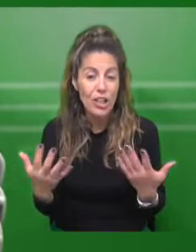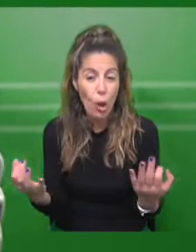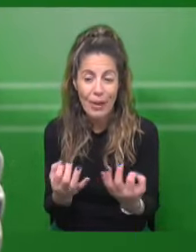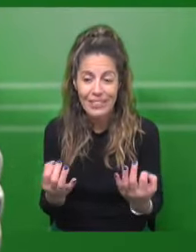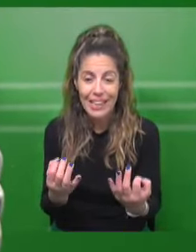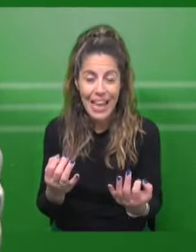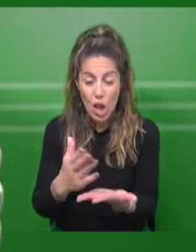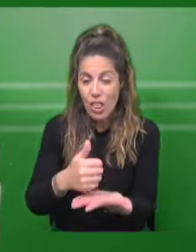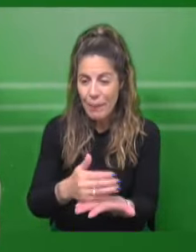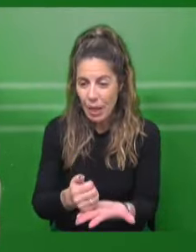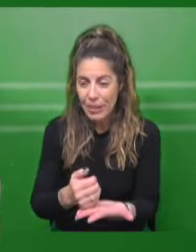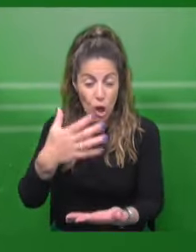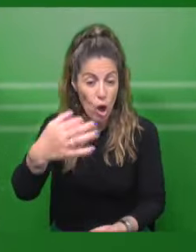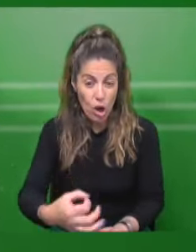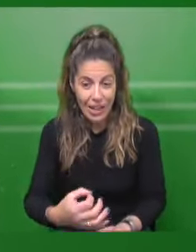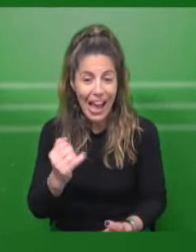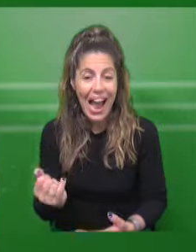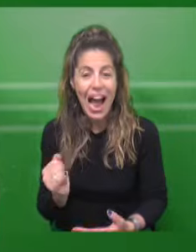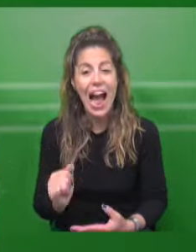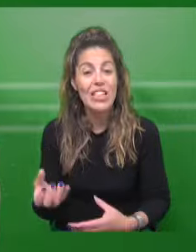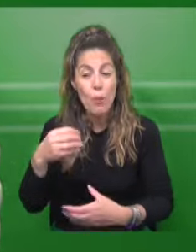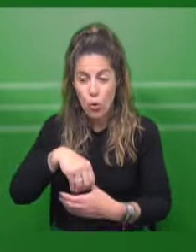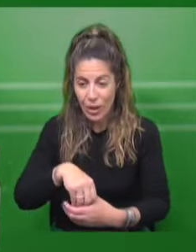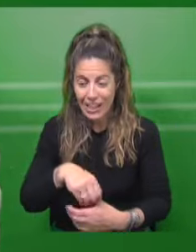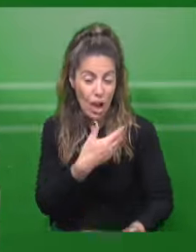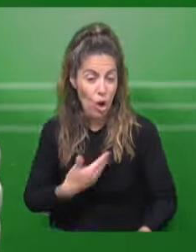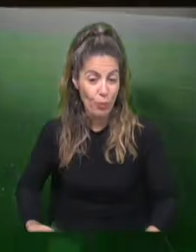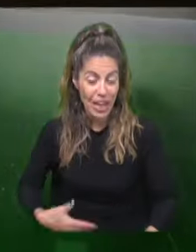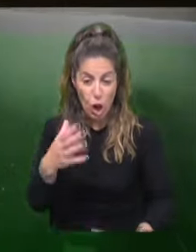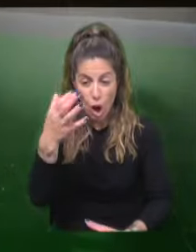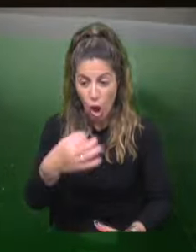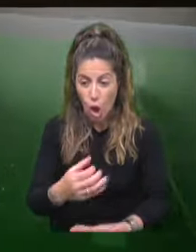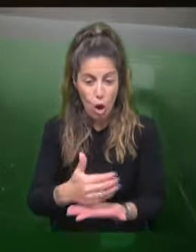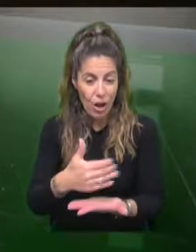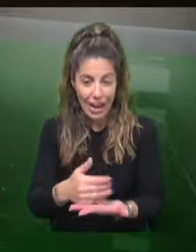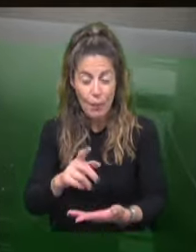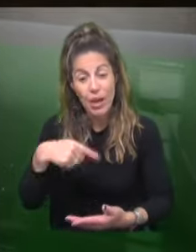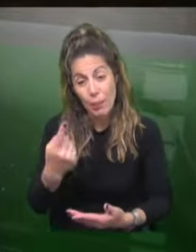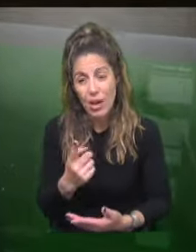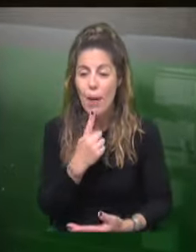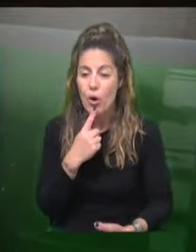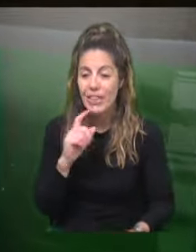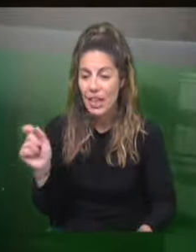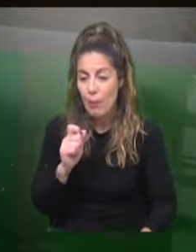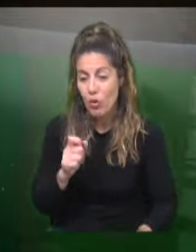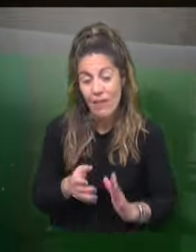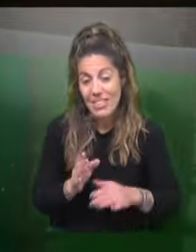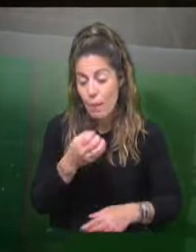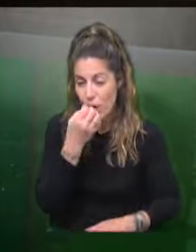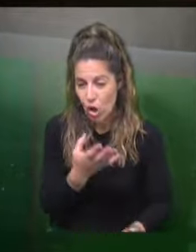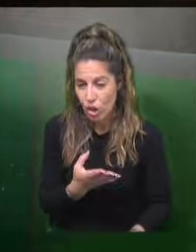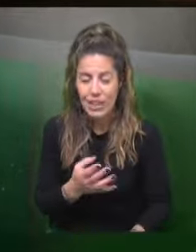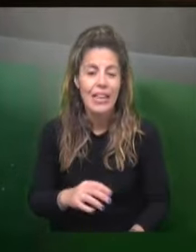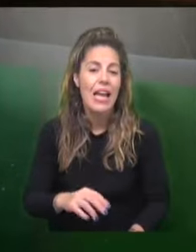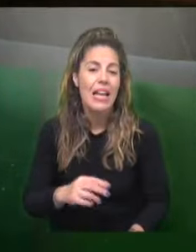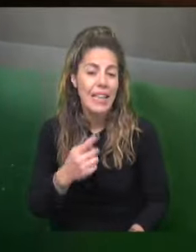lo local hay que involucrar a los gobiernos locales porque seguro que luego la política pública va a ser mejor teniendo en cuenta que en el bloque